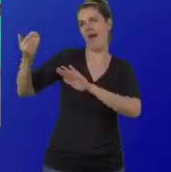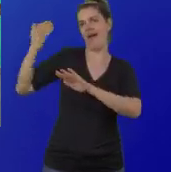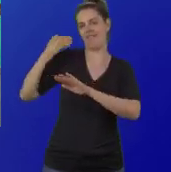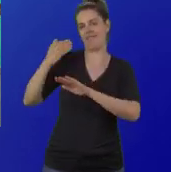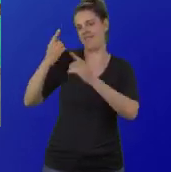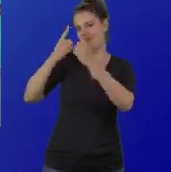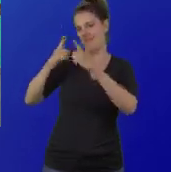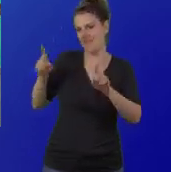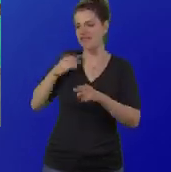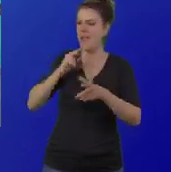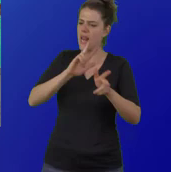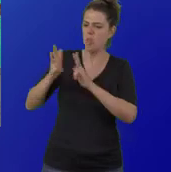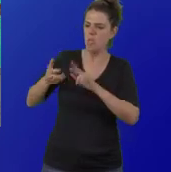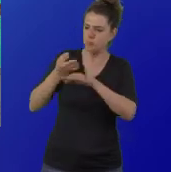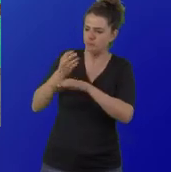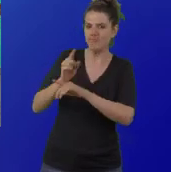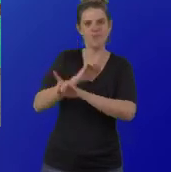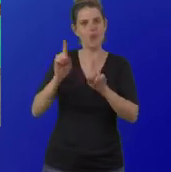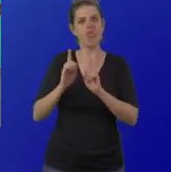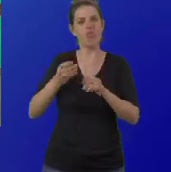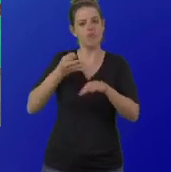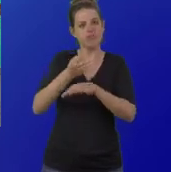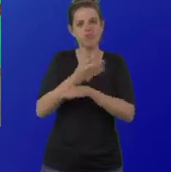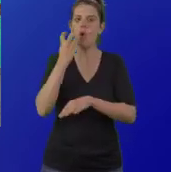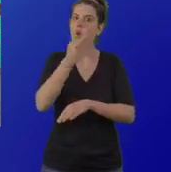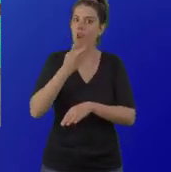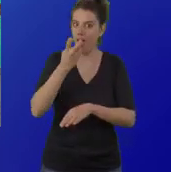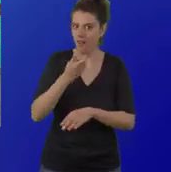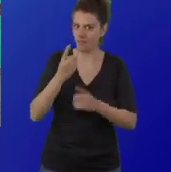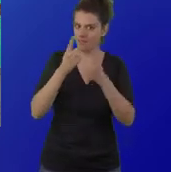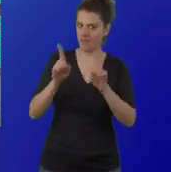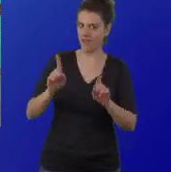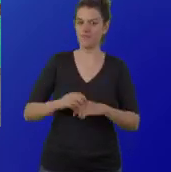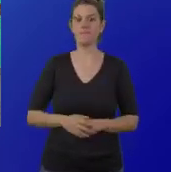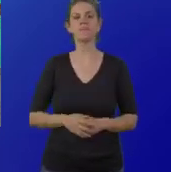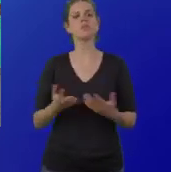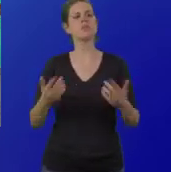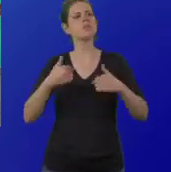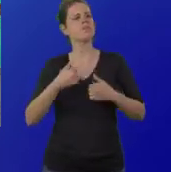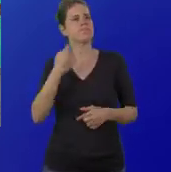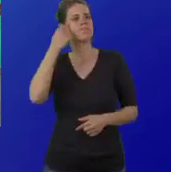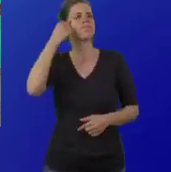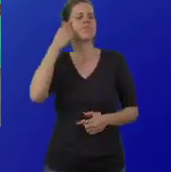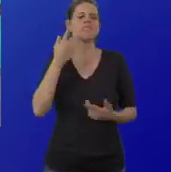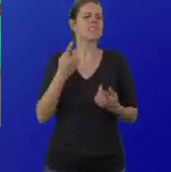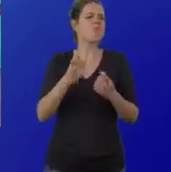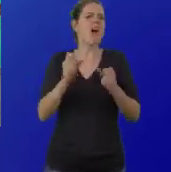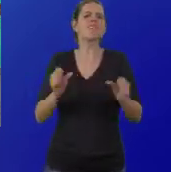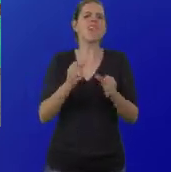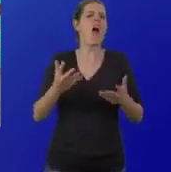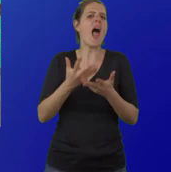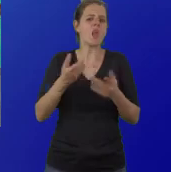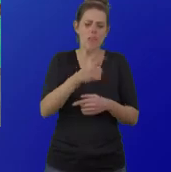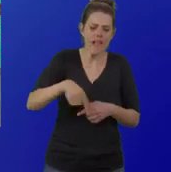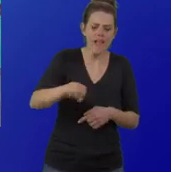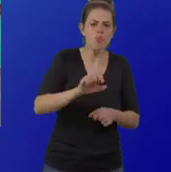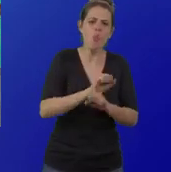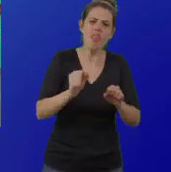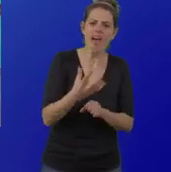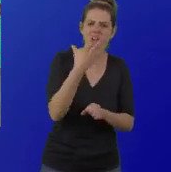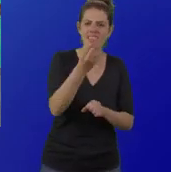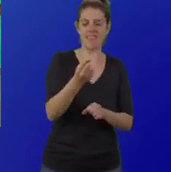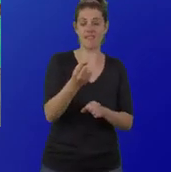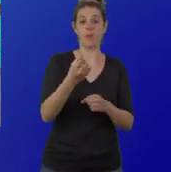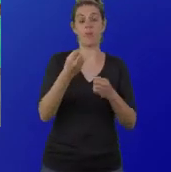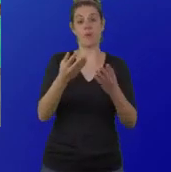era la predominante, había que oralizarlos, y en ese momento digo, bueno, algo tengo que hacer para que ellos me entiendan a mí, porque